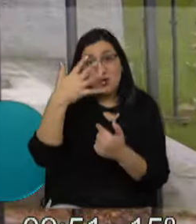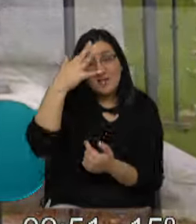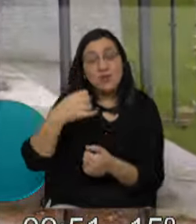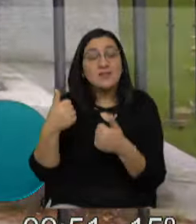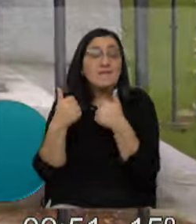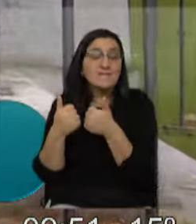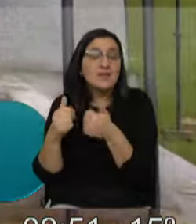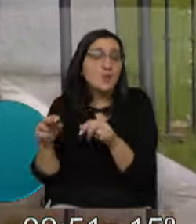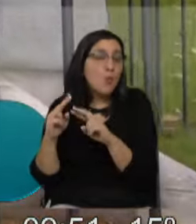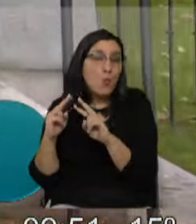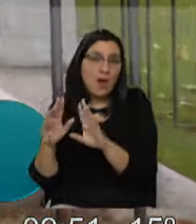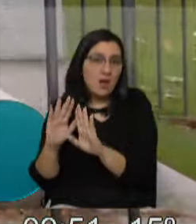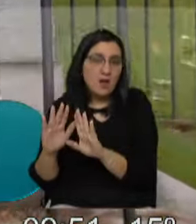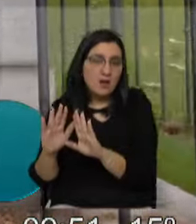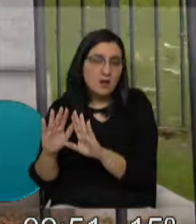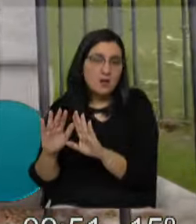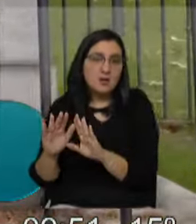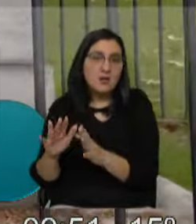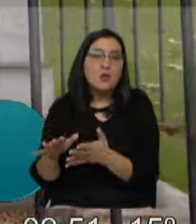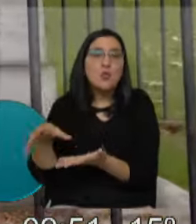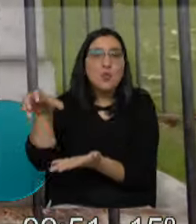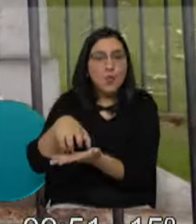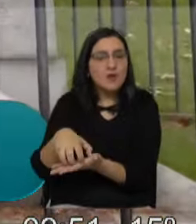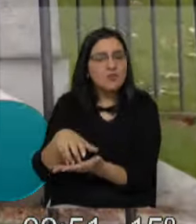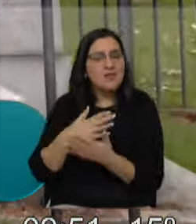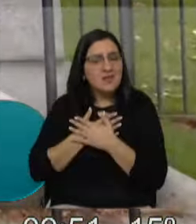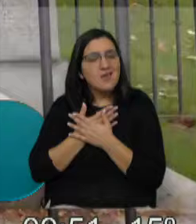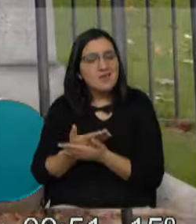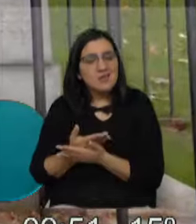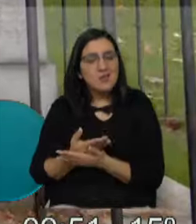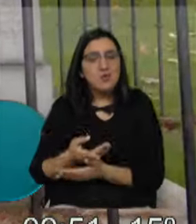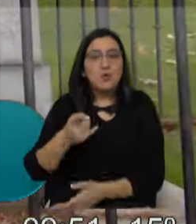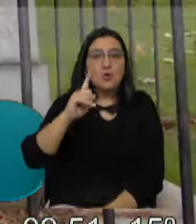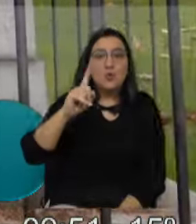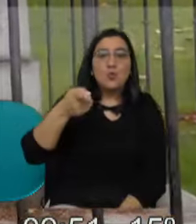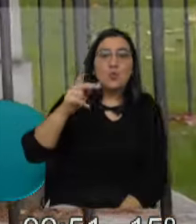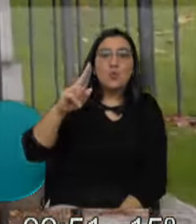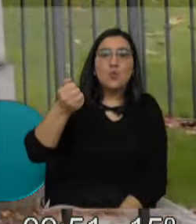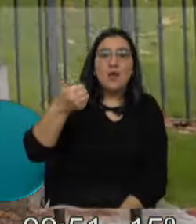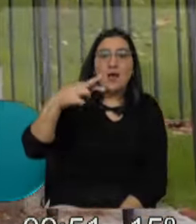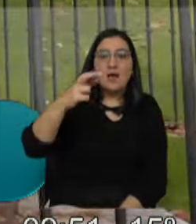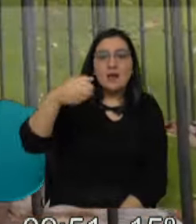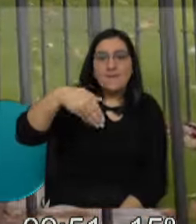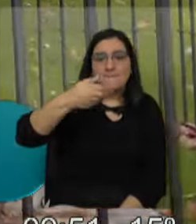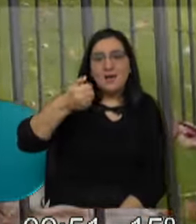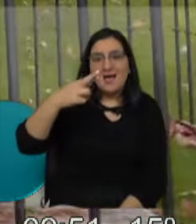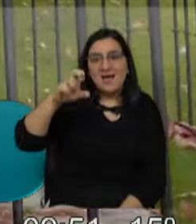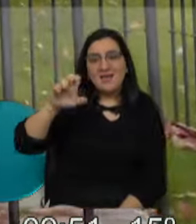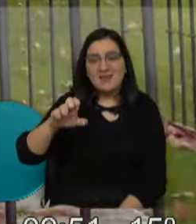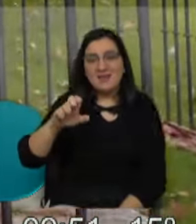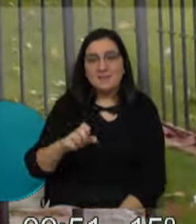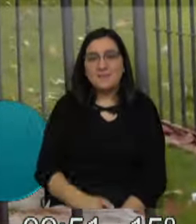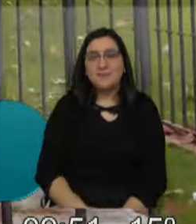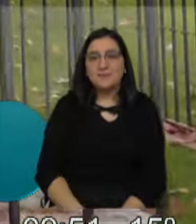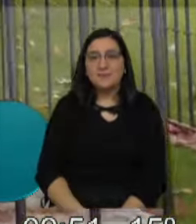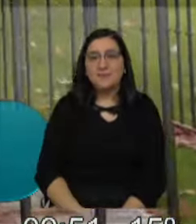bien igual, que creo que está bien igual, bueno, en una región donde es muy querido, como es en Guarambaré, a 26 kilómetros de Asunción del